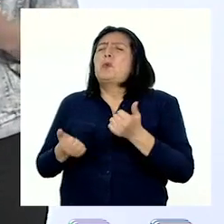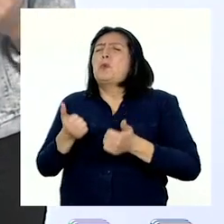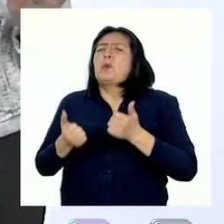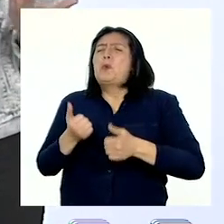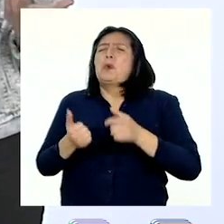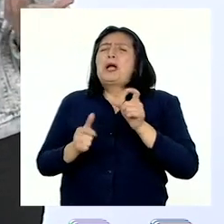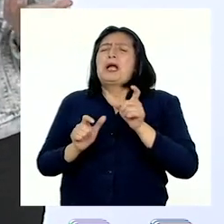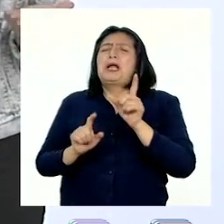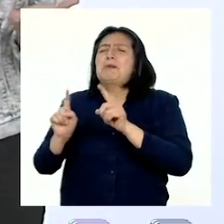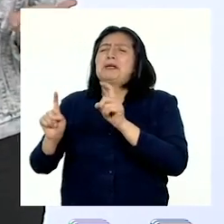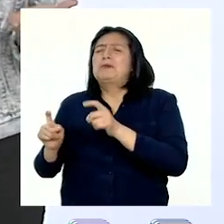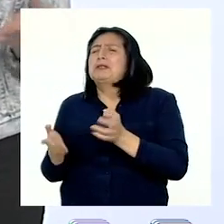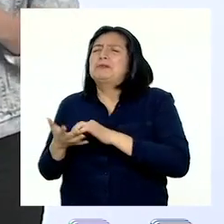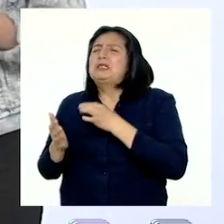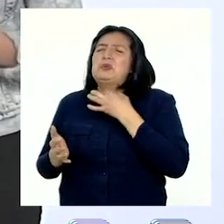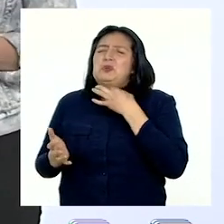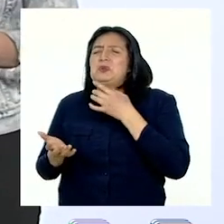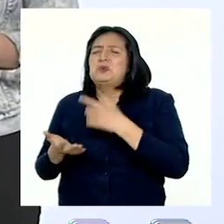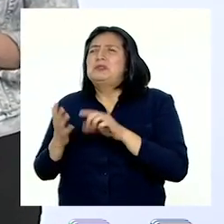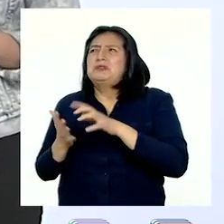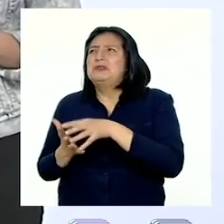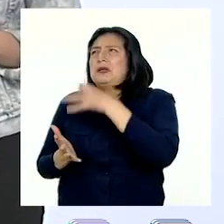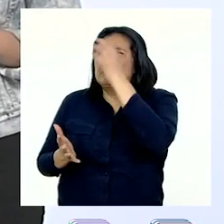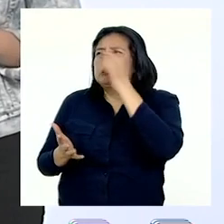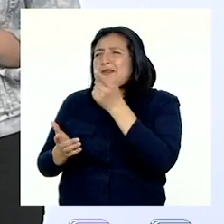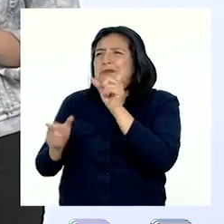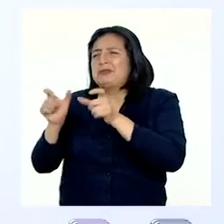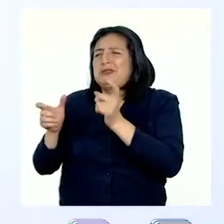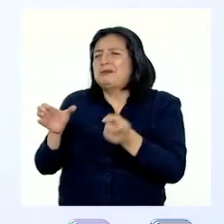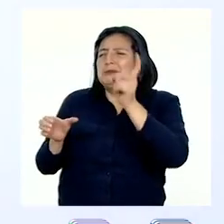más curiosas y educativas para los participantes del juego?